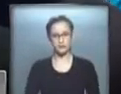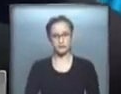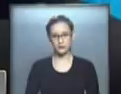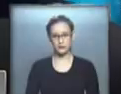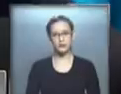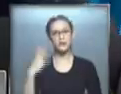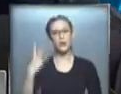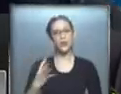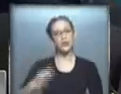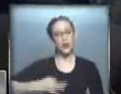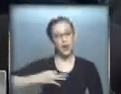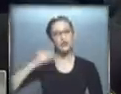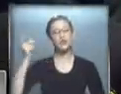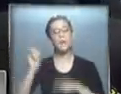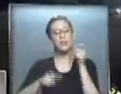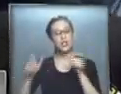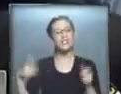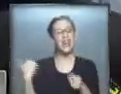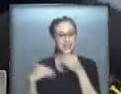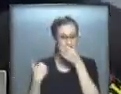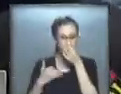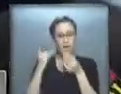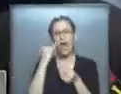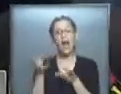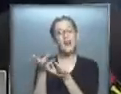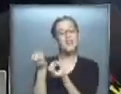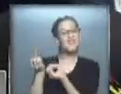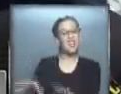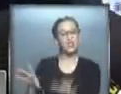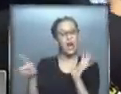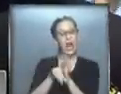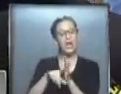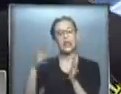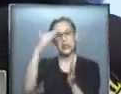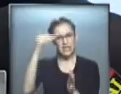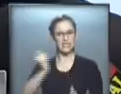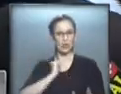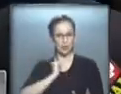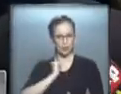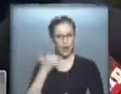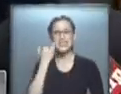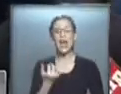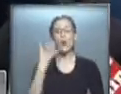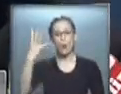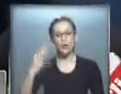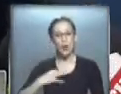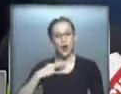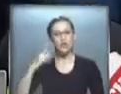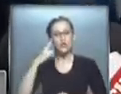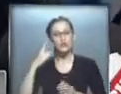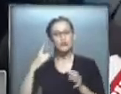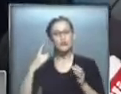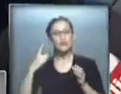logramos dejar atrás esa ley de la dictadura y cuatro años que venimos en la construcción de un nuevo mapa mediático